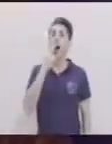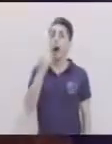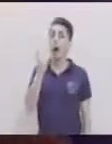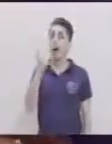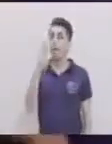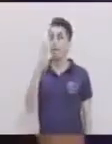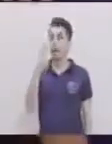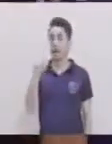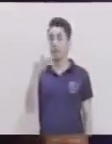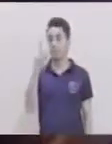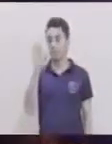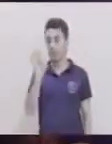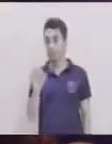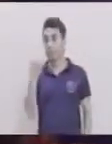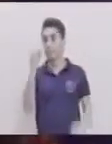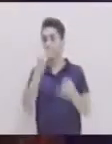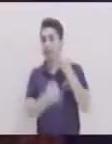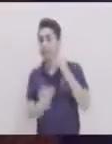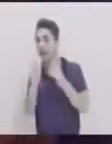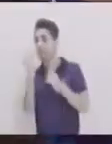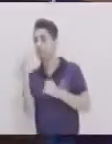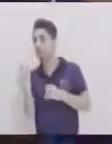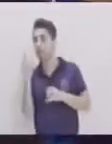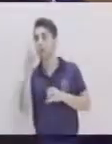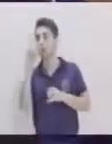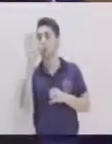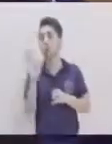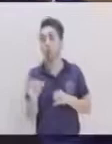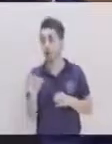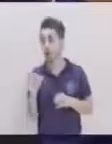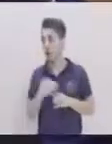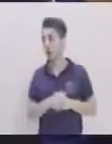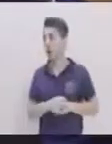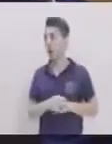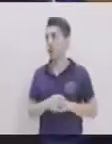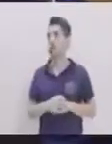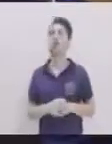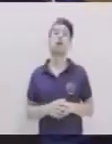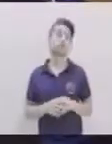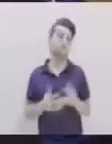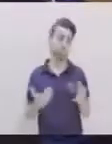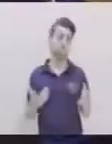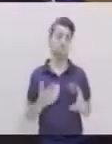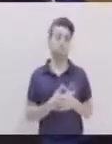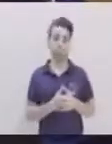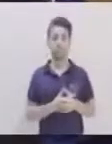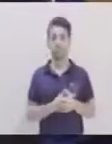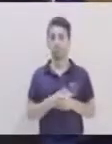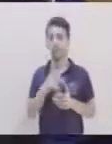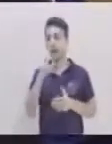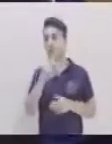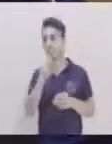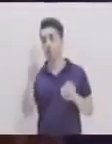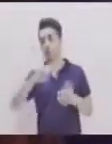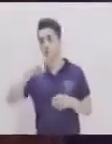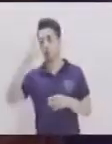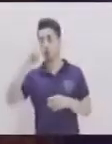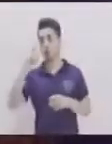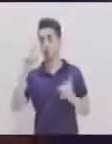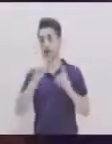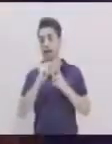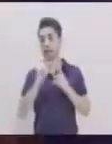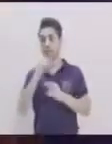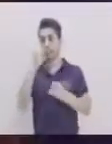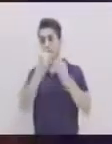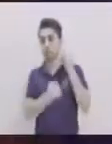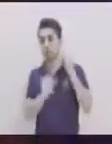Rolando con la sílaba do. Y hablando termina con la sílaba do. Es